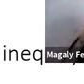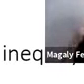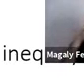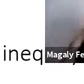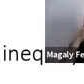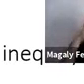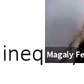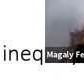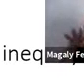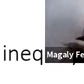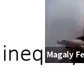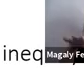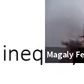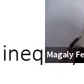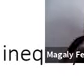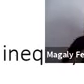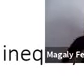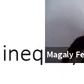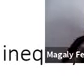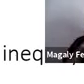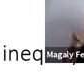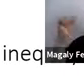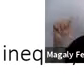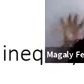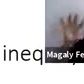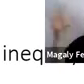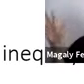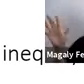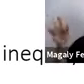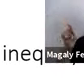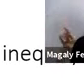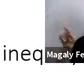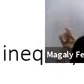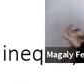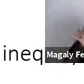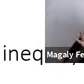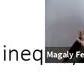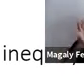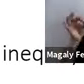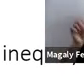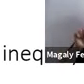en el África subsahariana, en zonas del sudeste